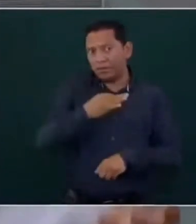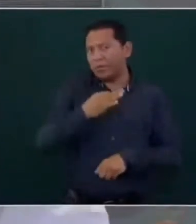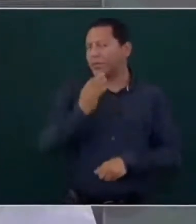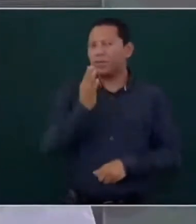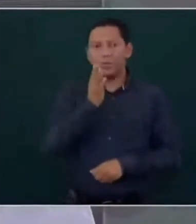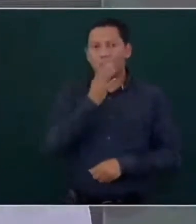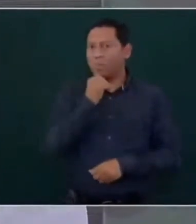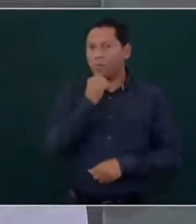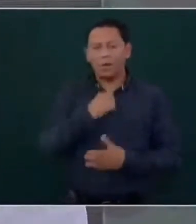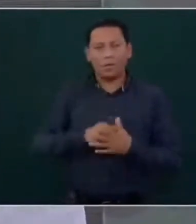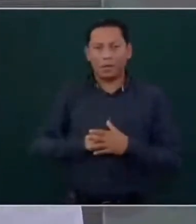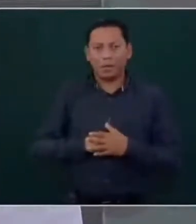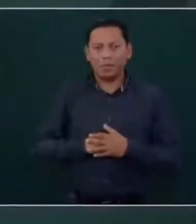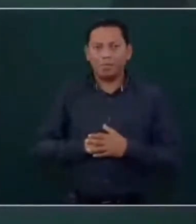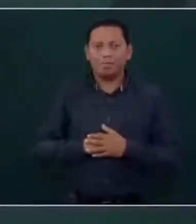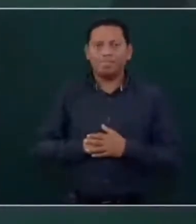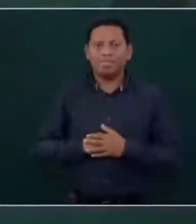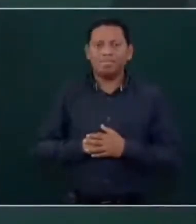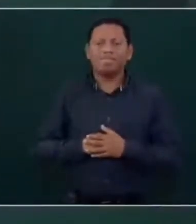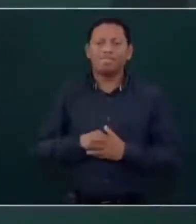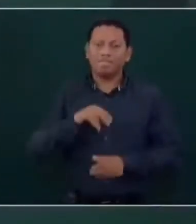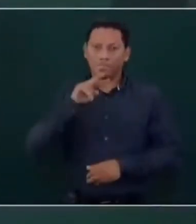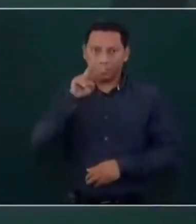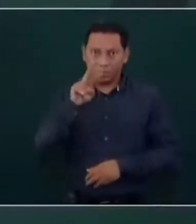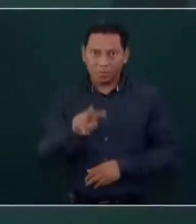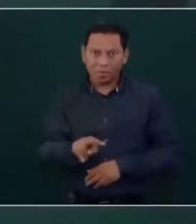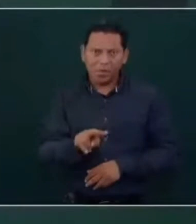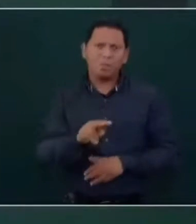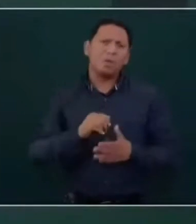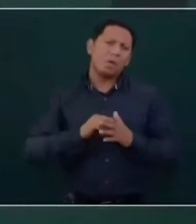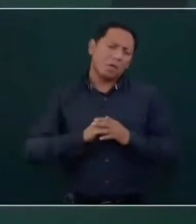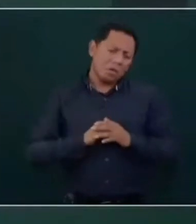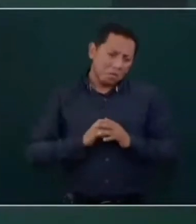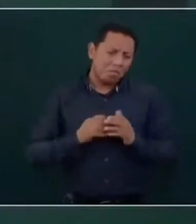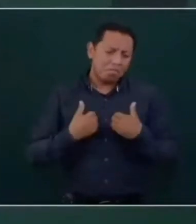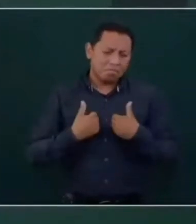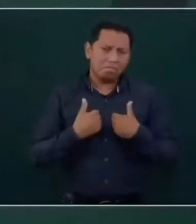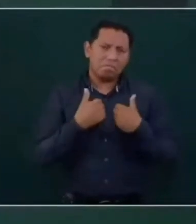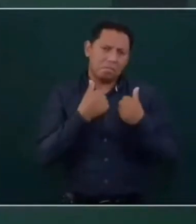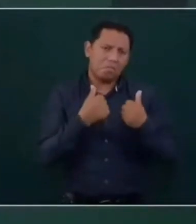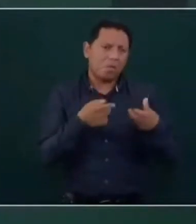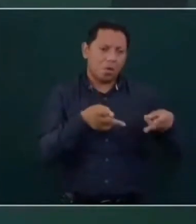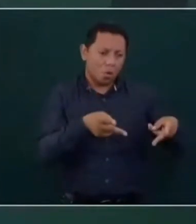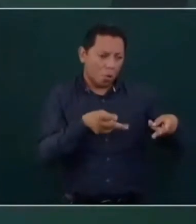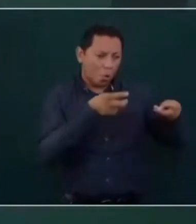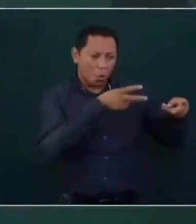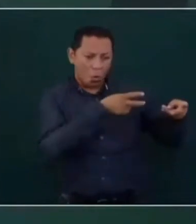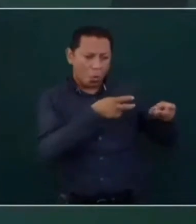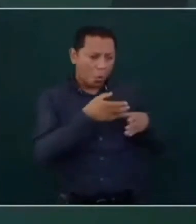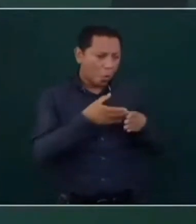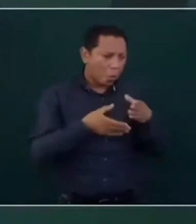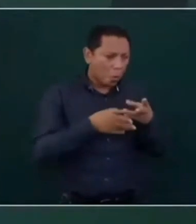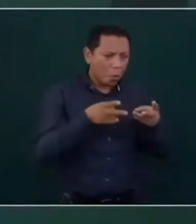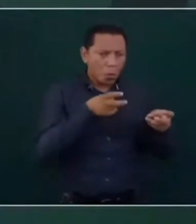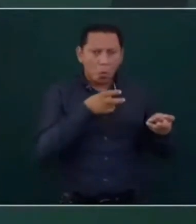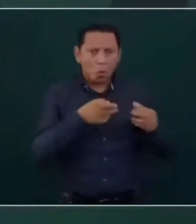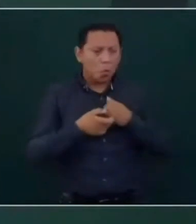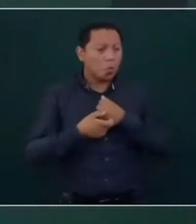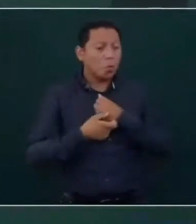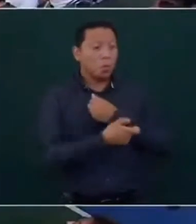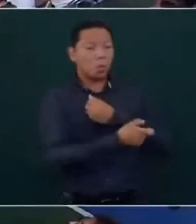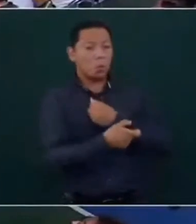Hay cifra negra en delitos como robo, secuestro,